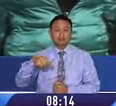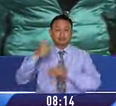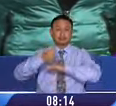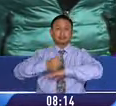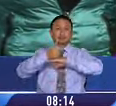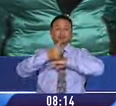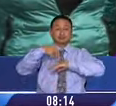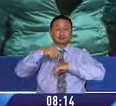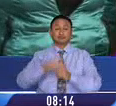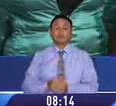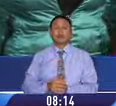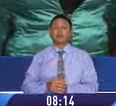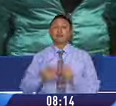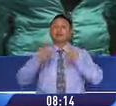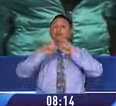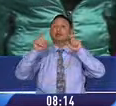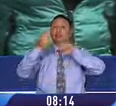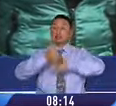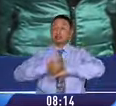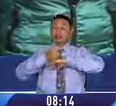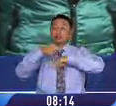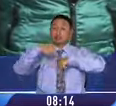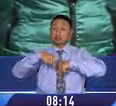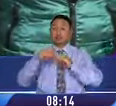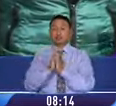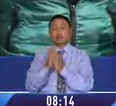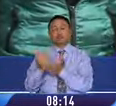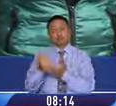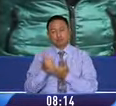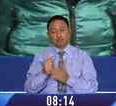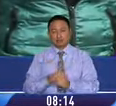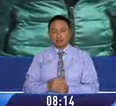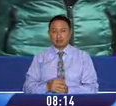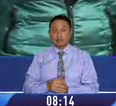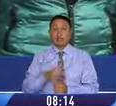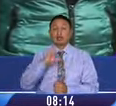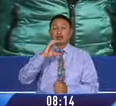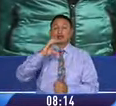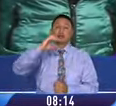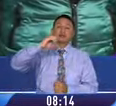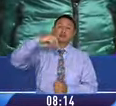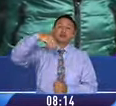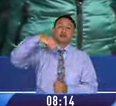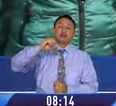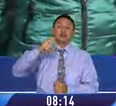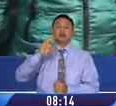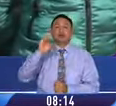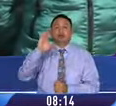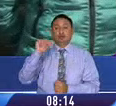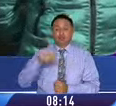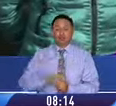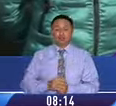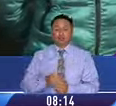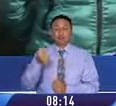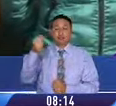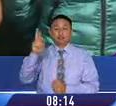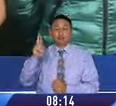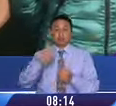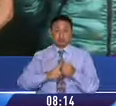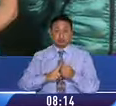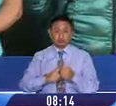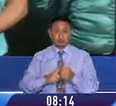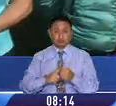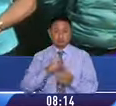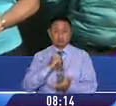las entidades que den respuesta a nuestros vecinos. Estamos en Conocoto, acá al sur oriente de la capital, pues, y por